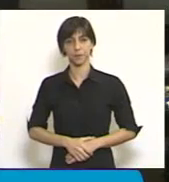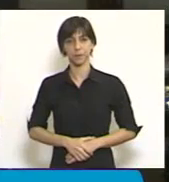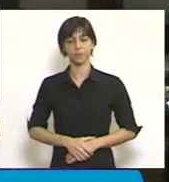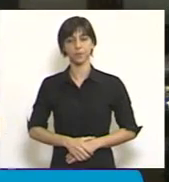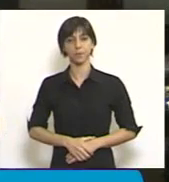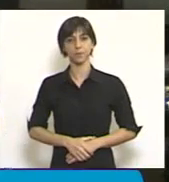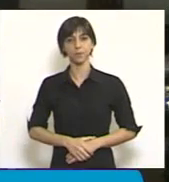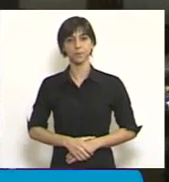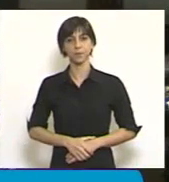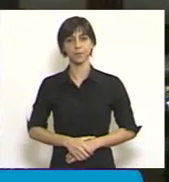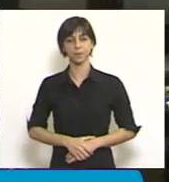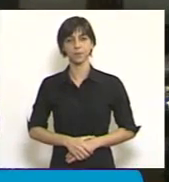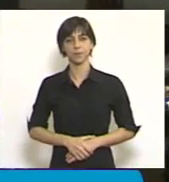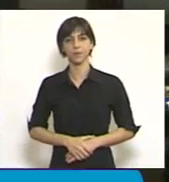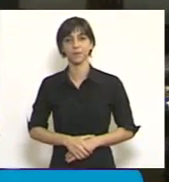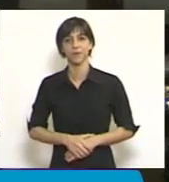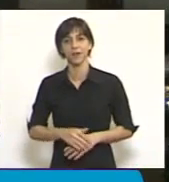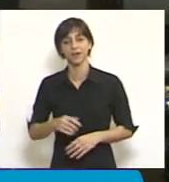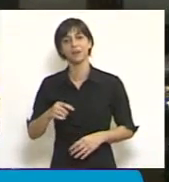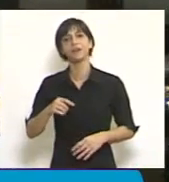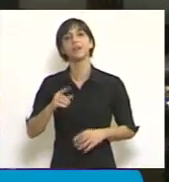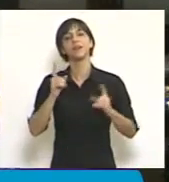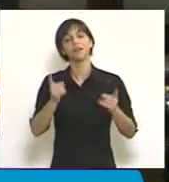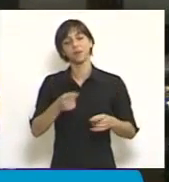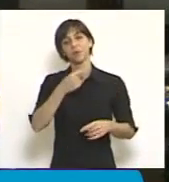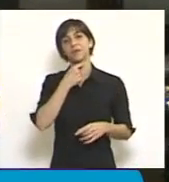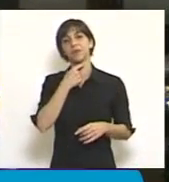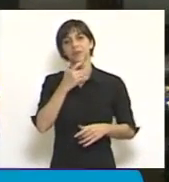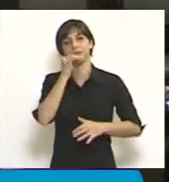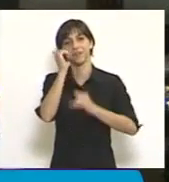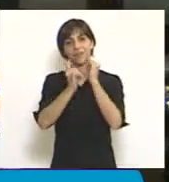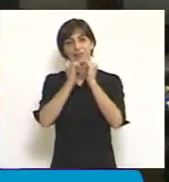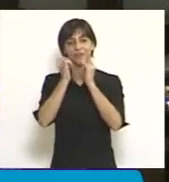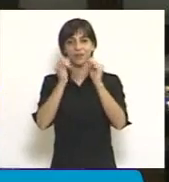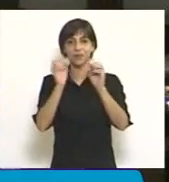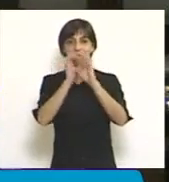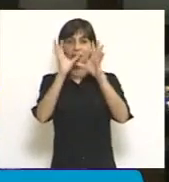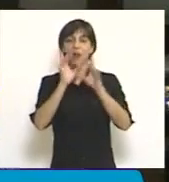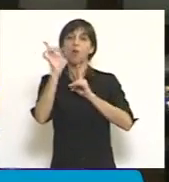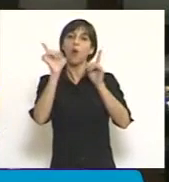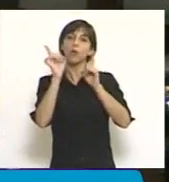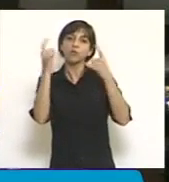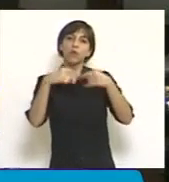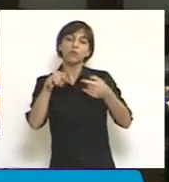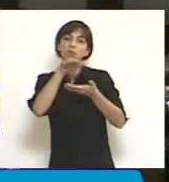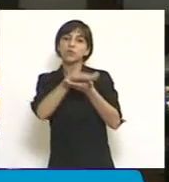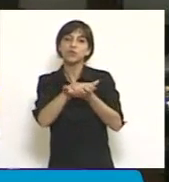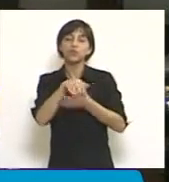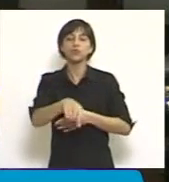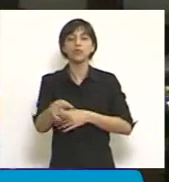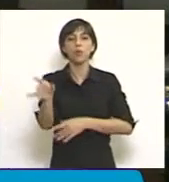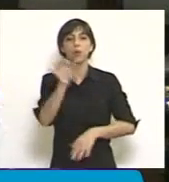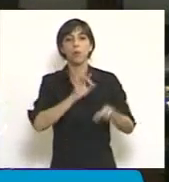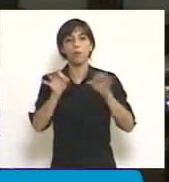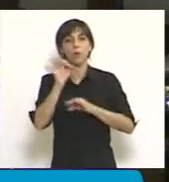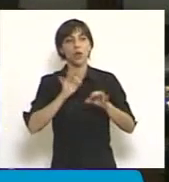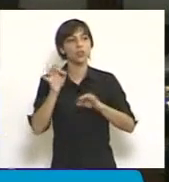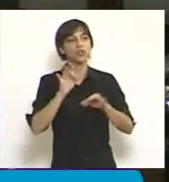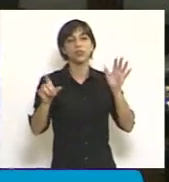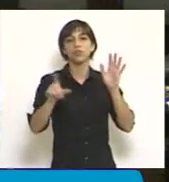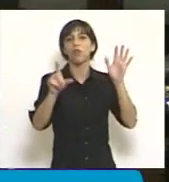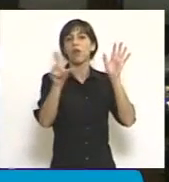lo juzgamos razonable, lo juzgamos correcto y lo vamos a acompañar. Es el único de los proyectos que vamos a acompañar.